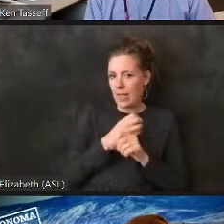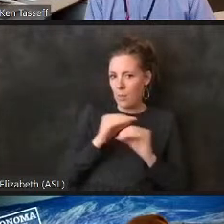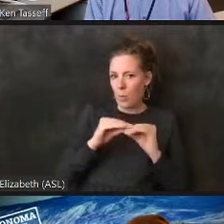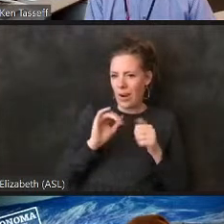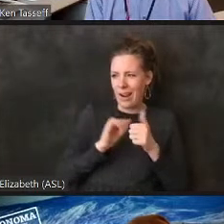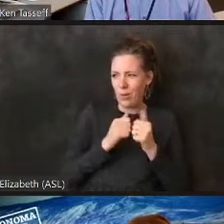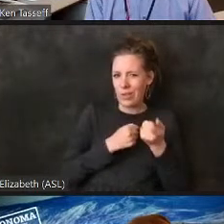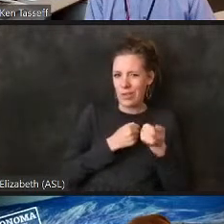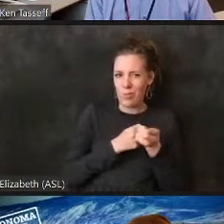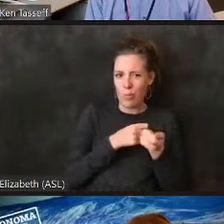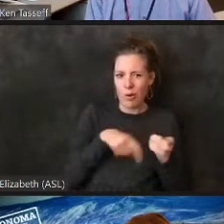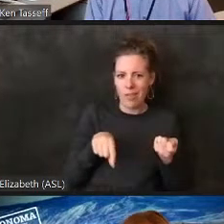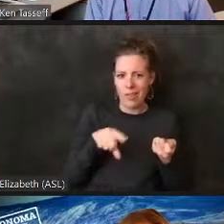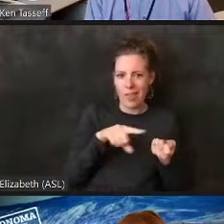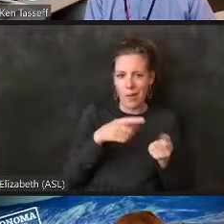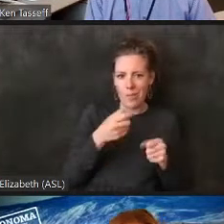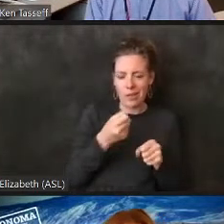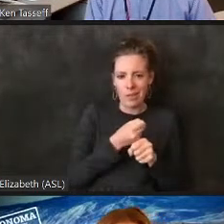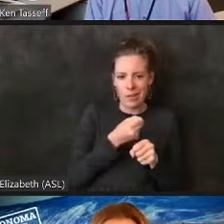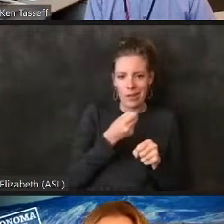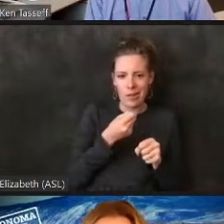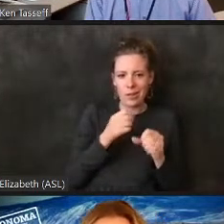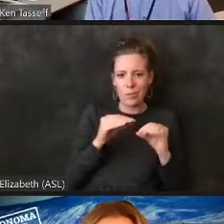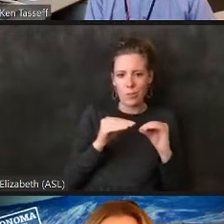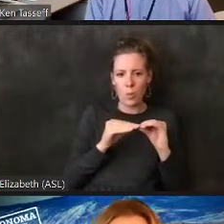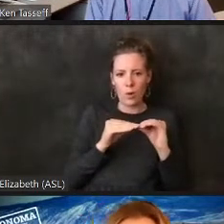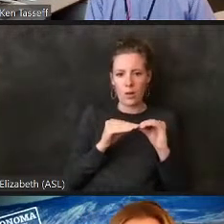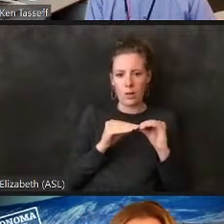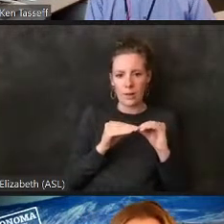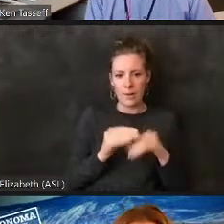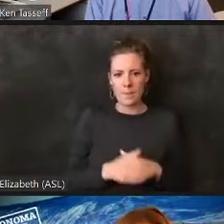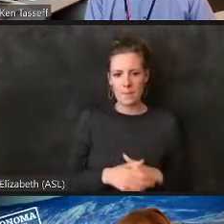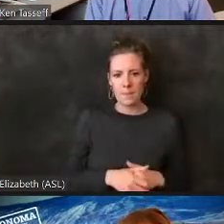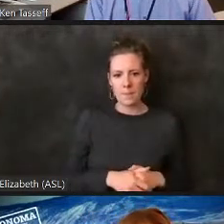in getting the vaccinations they need?